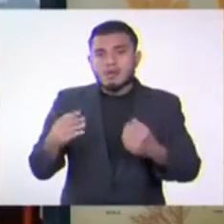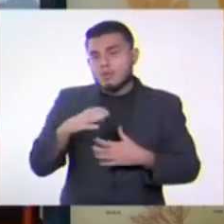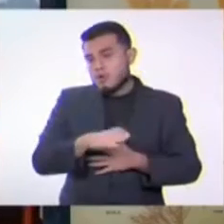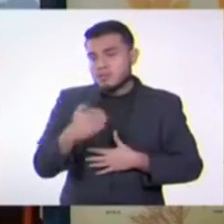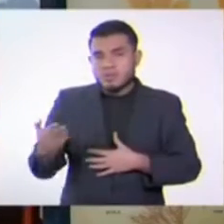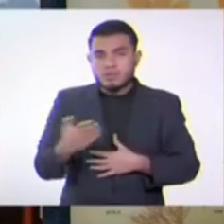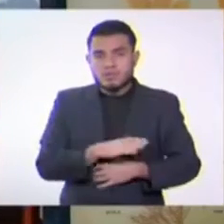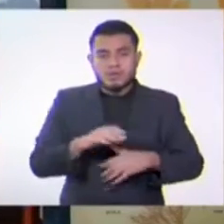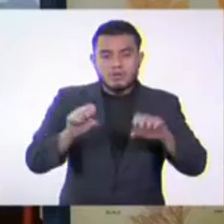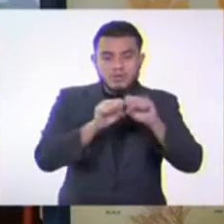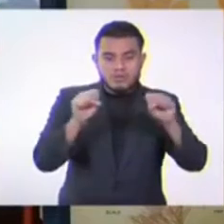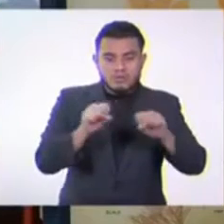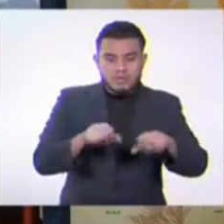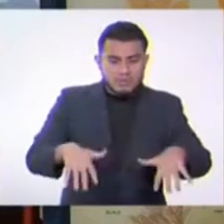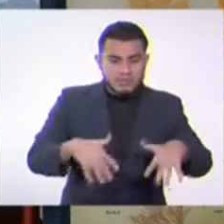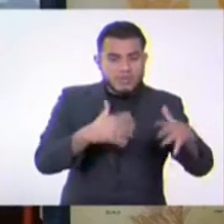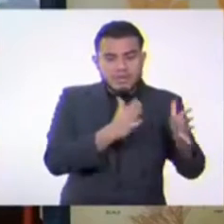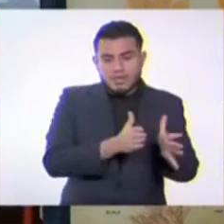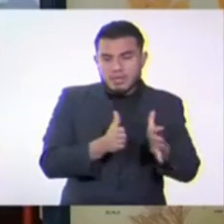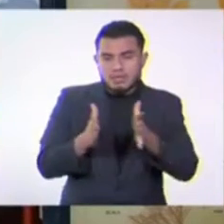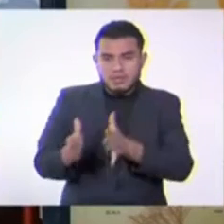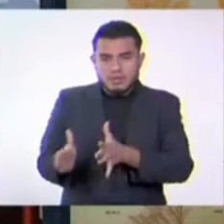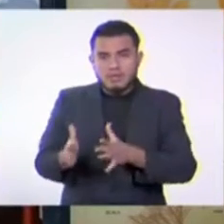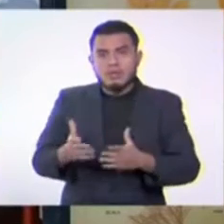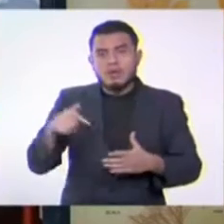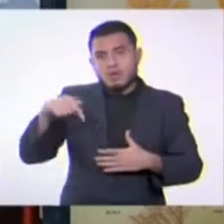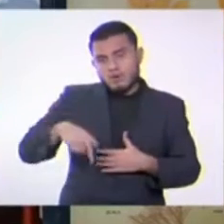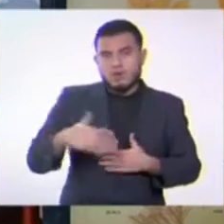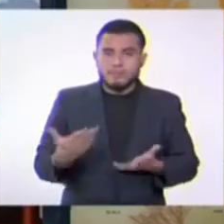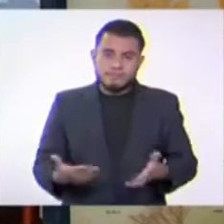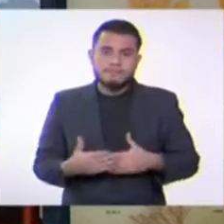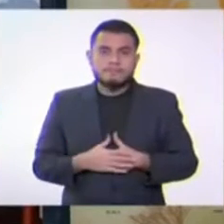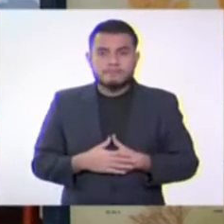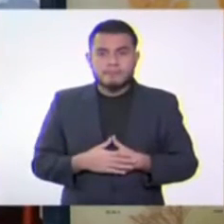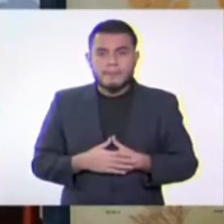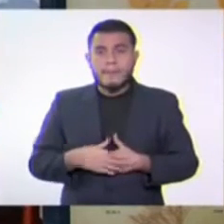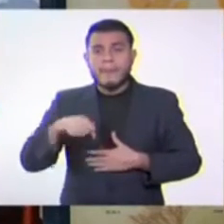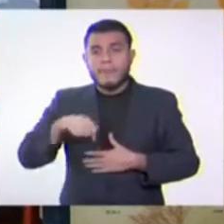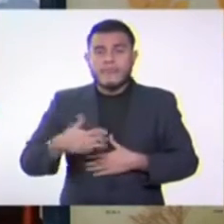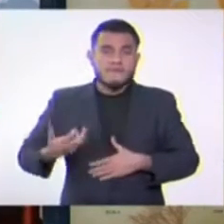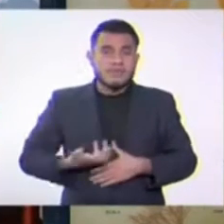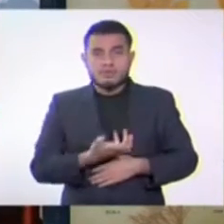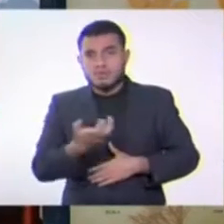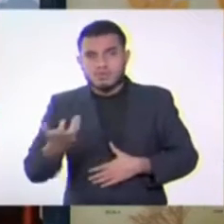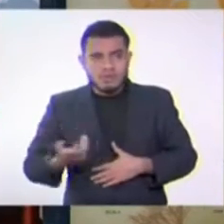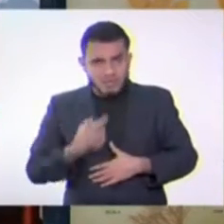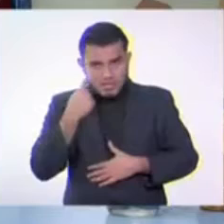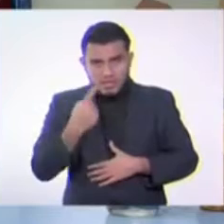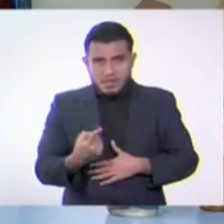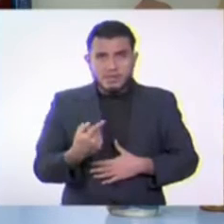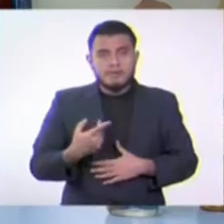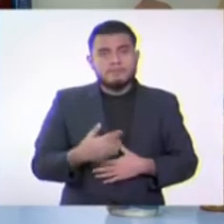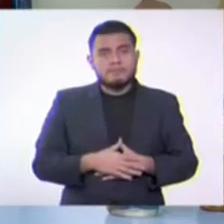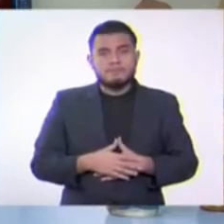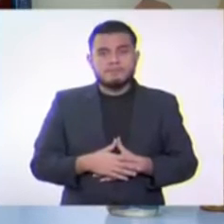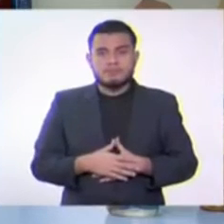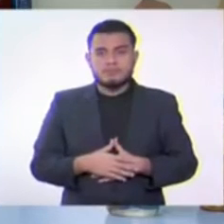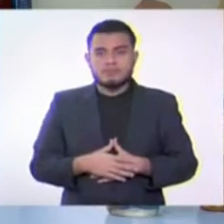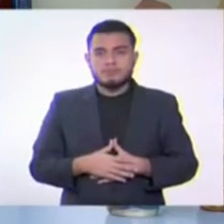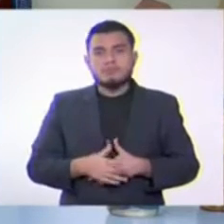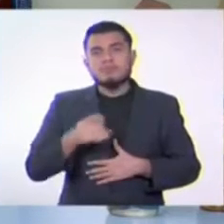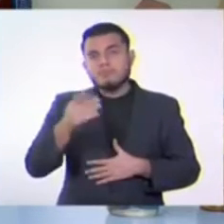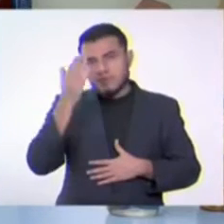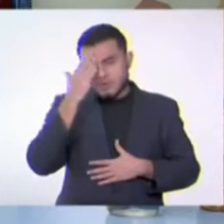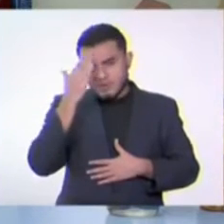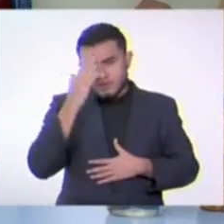los sistemas de clasificación biológica en la actualidad. Pero ahora vámonos un poco más allá. ¿Sabes